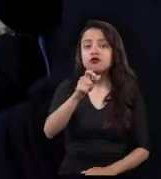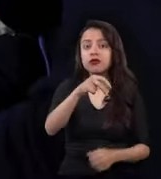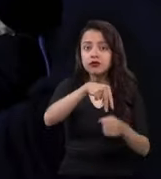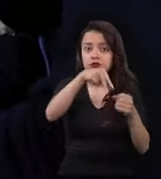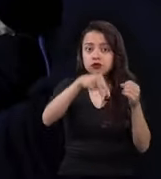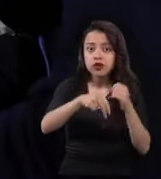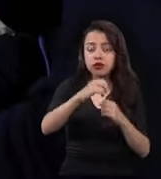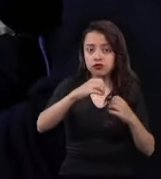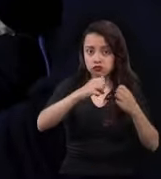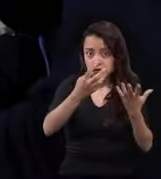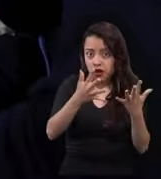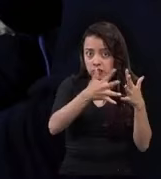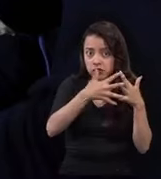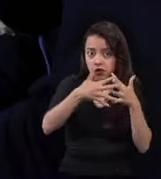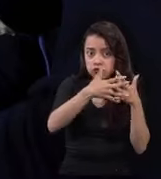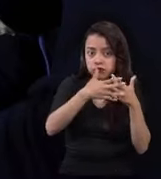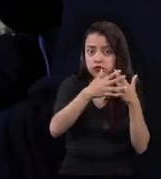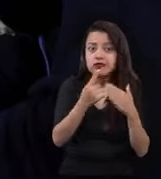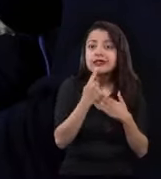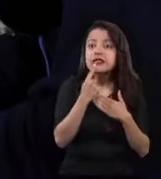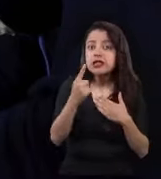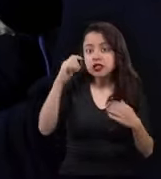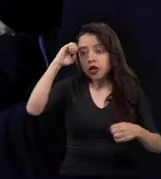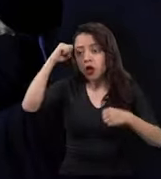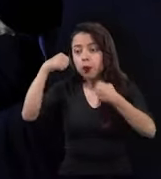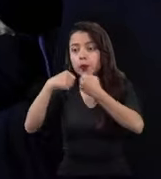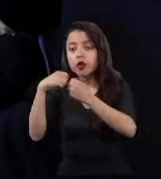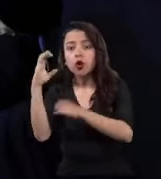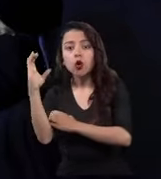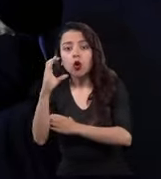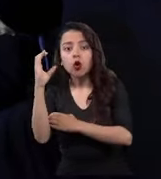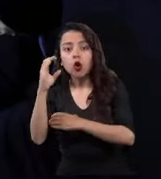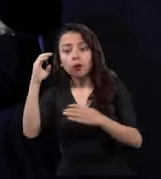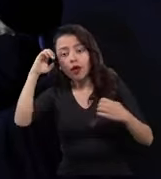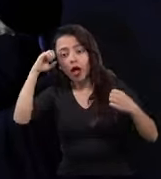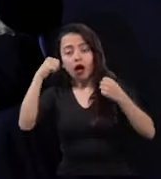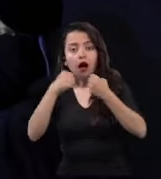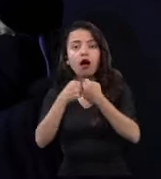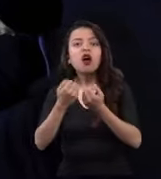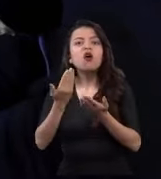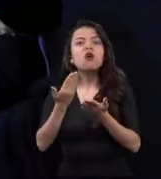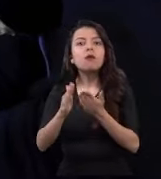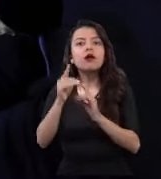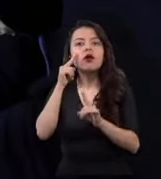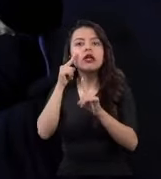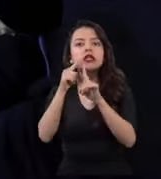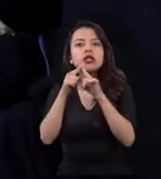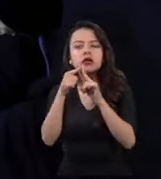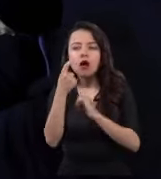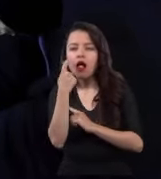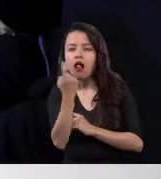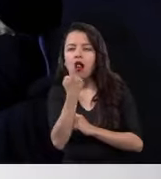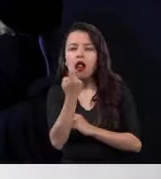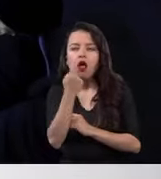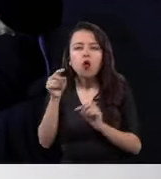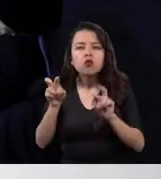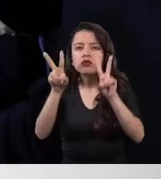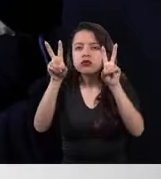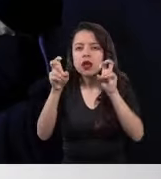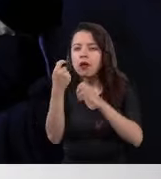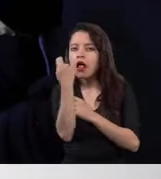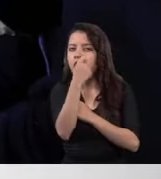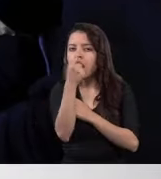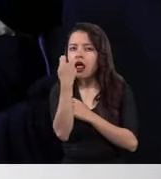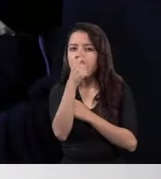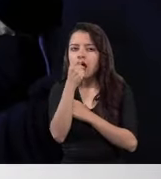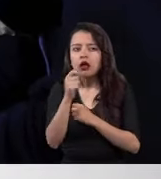se compró con ayuda del gobierno americano para perseguir un tema específicamente del narcotráfico. Así es, Paula, y esto cambia